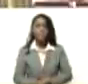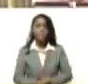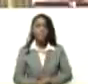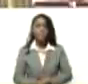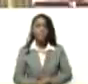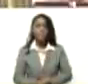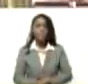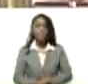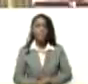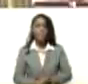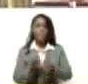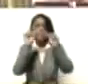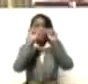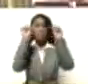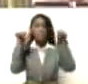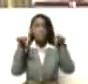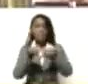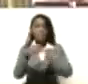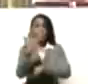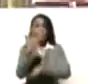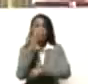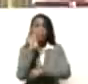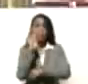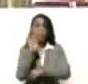un sistema de tres r